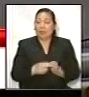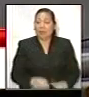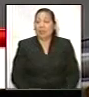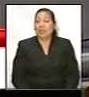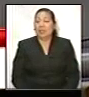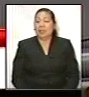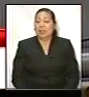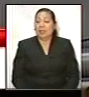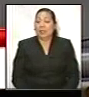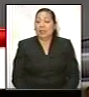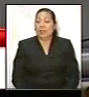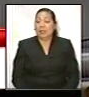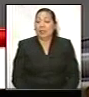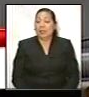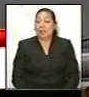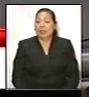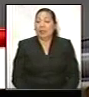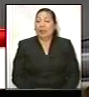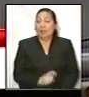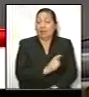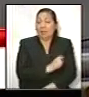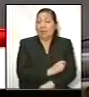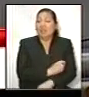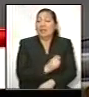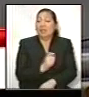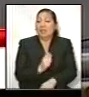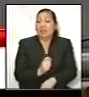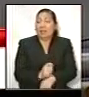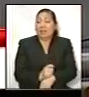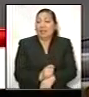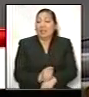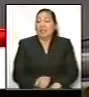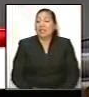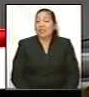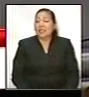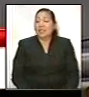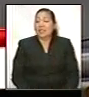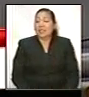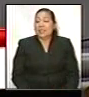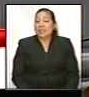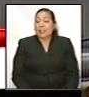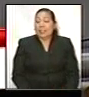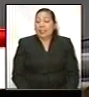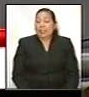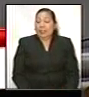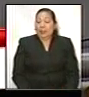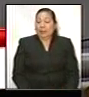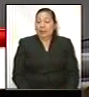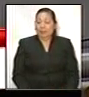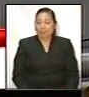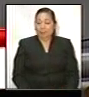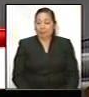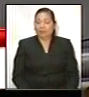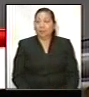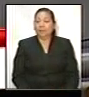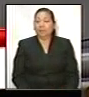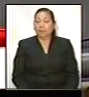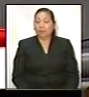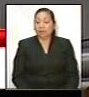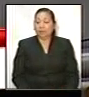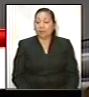Tacna, queridos colega de la representación